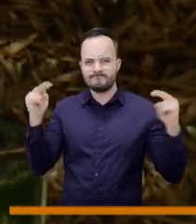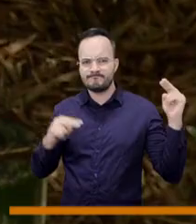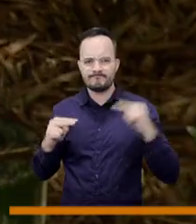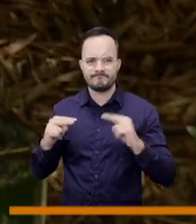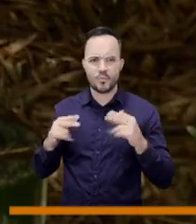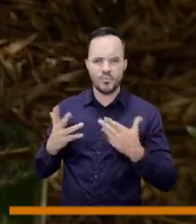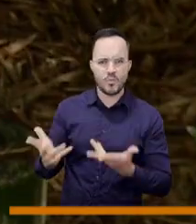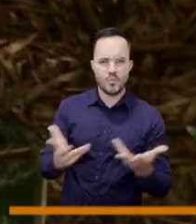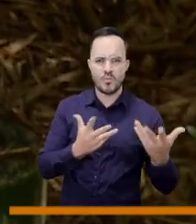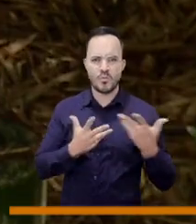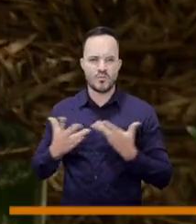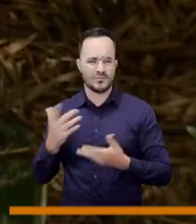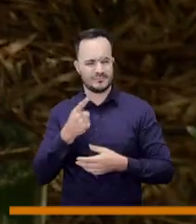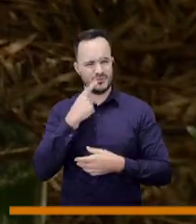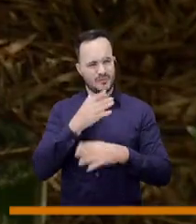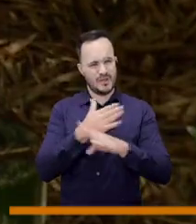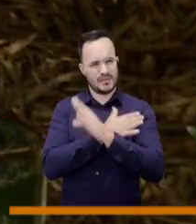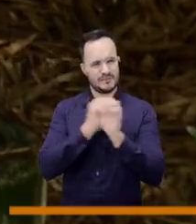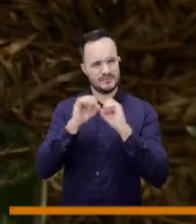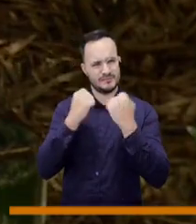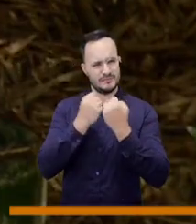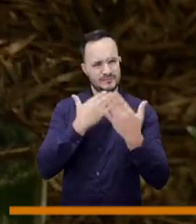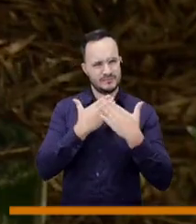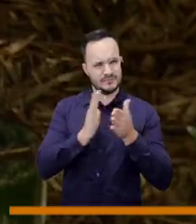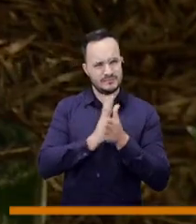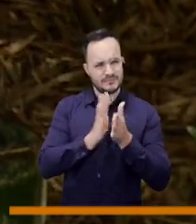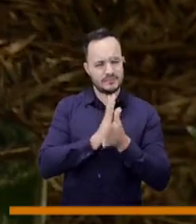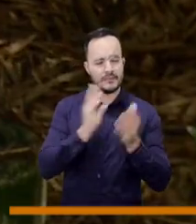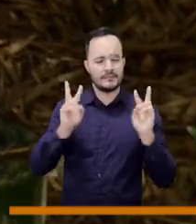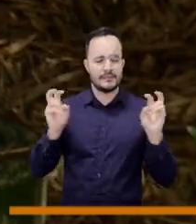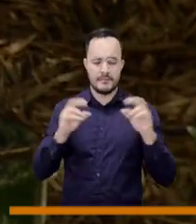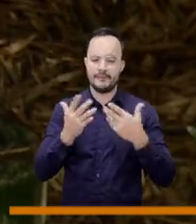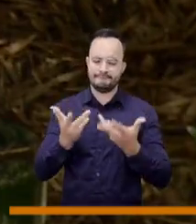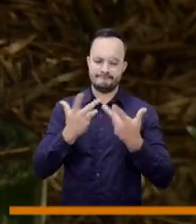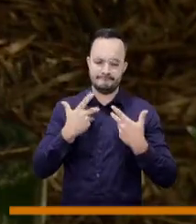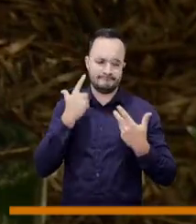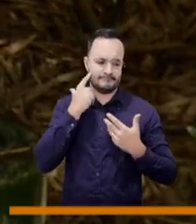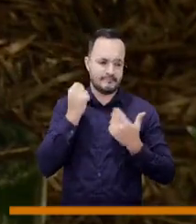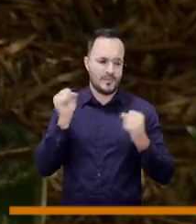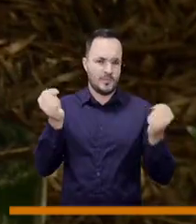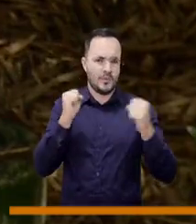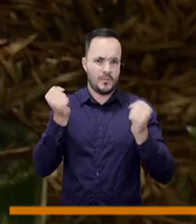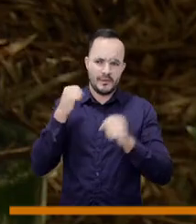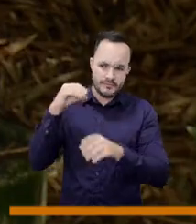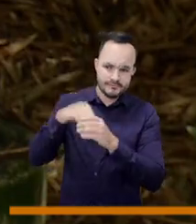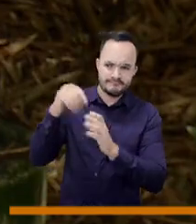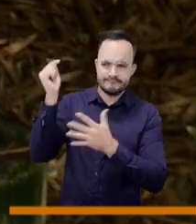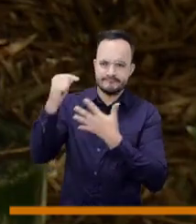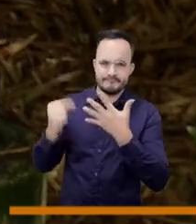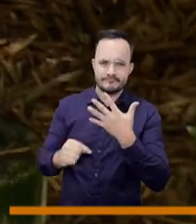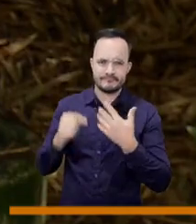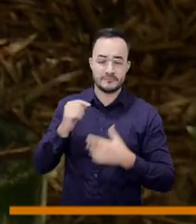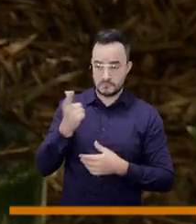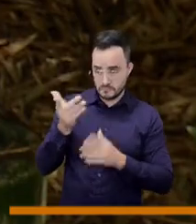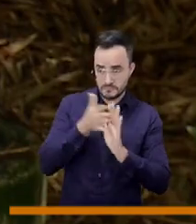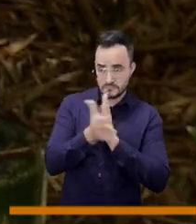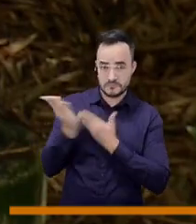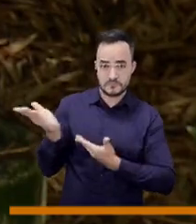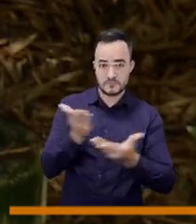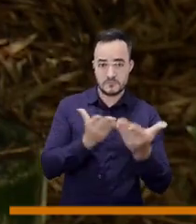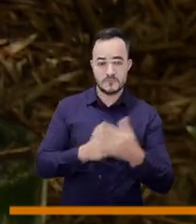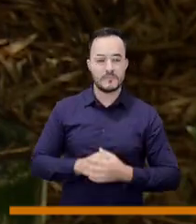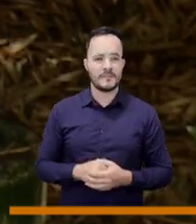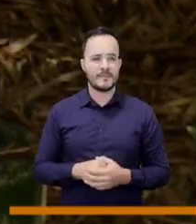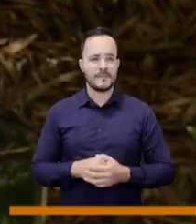cuales usted nos decía también, concejal, es la preocupación de fondo que realmente lo ocupa, por lo menos a usted en